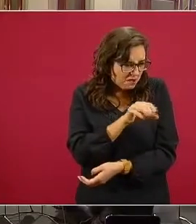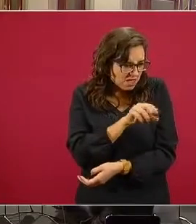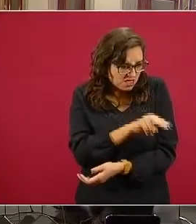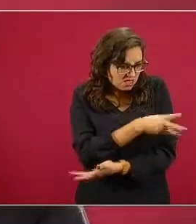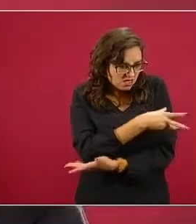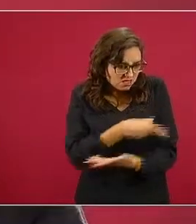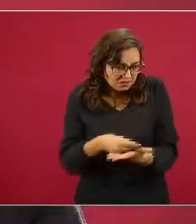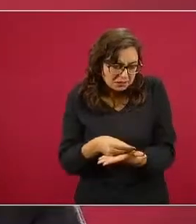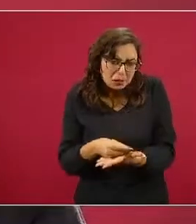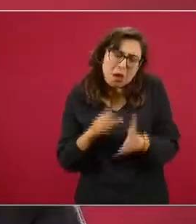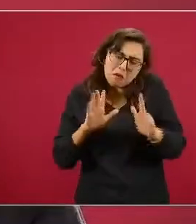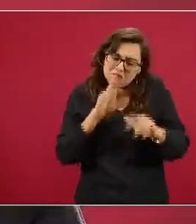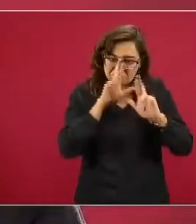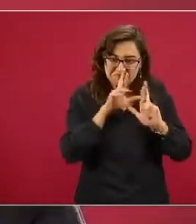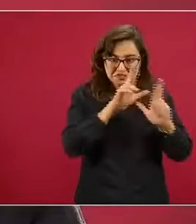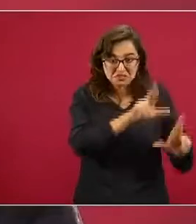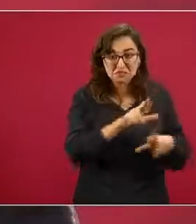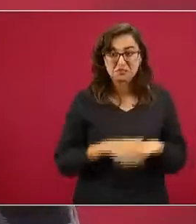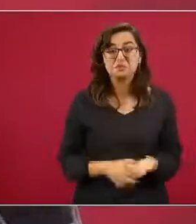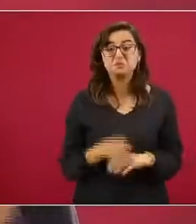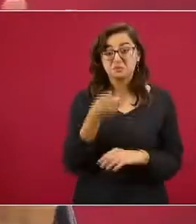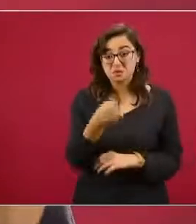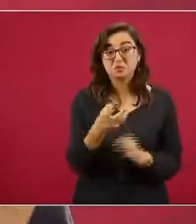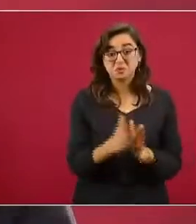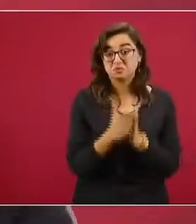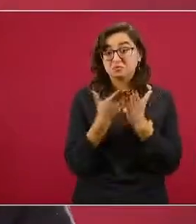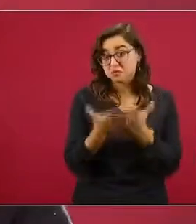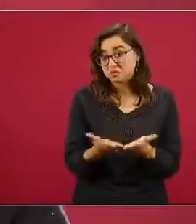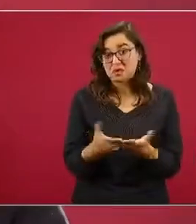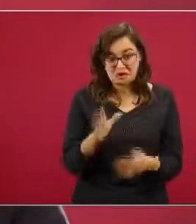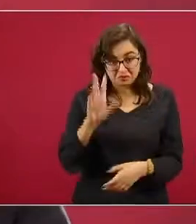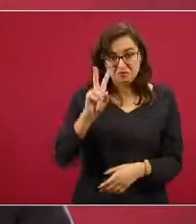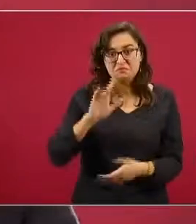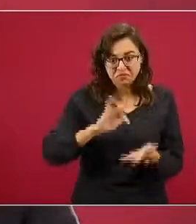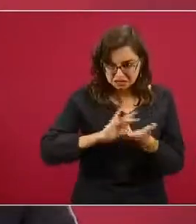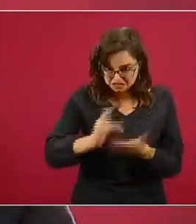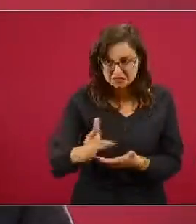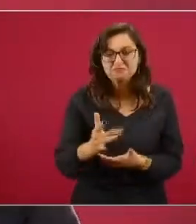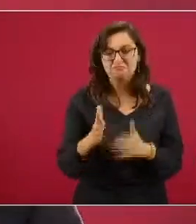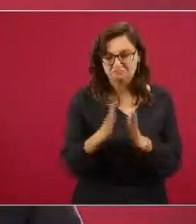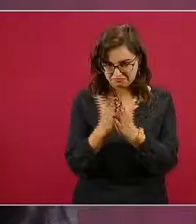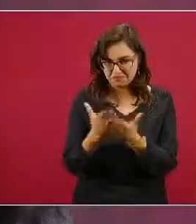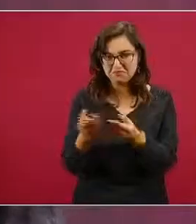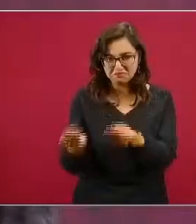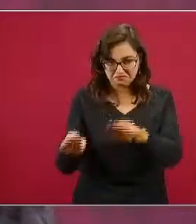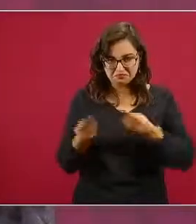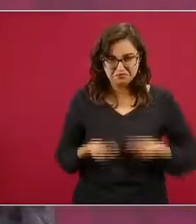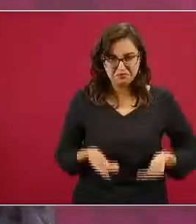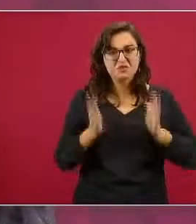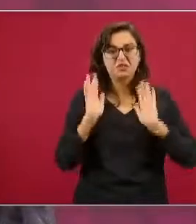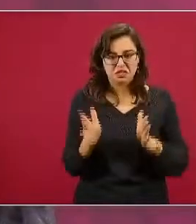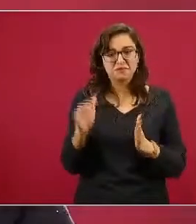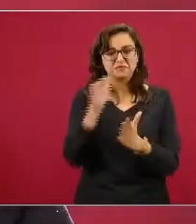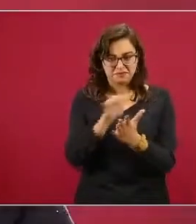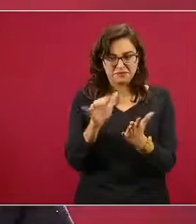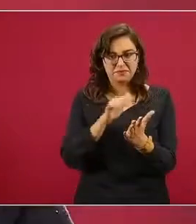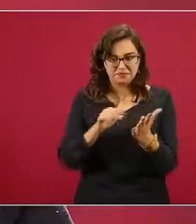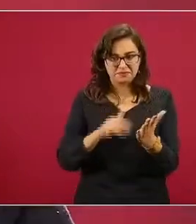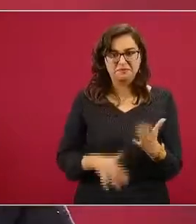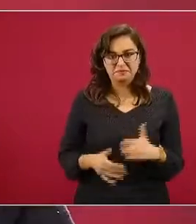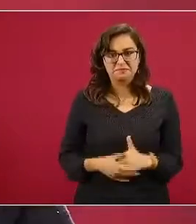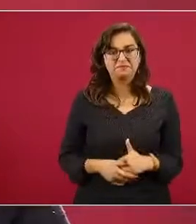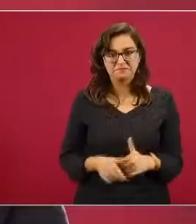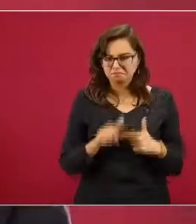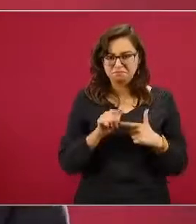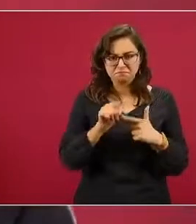ocurrió hoy con respecto al libro y con la Cámara, y agradecemos públicamente, gracias por el libro, ha sido leído y